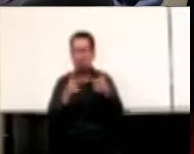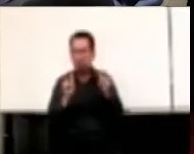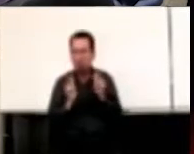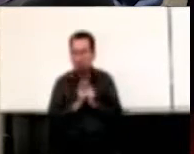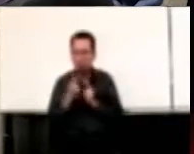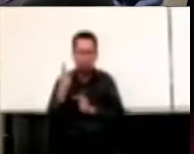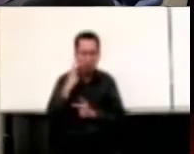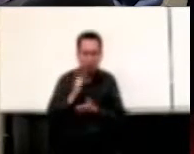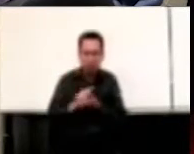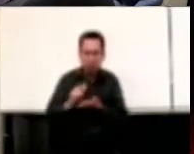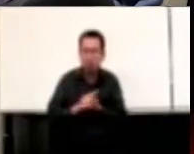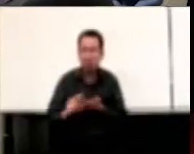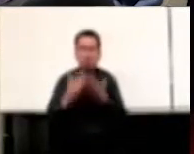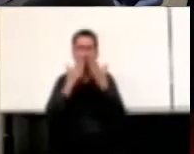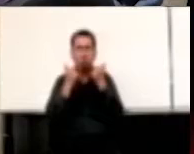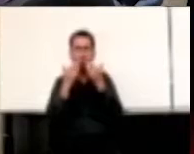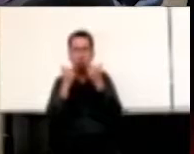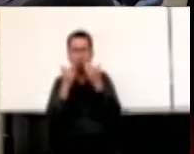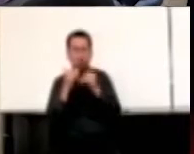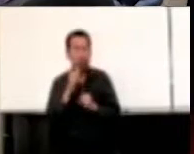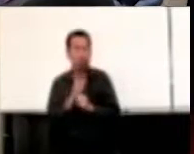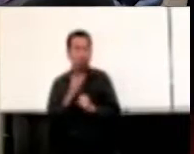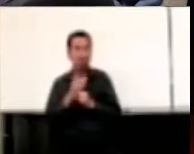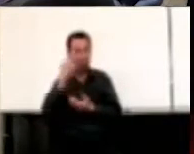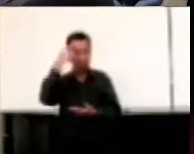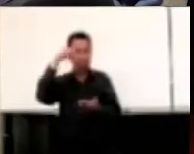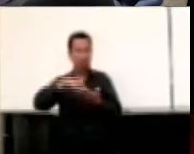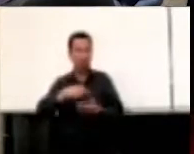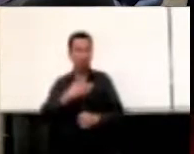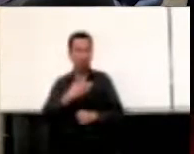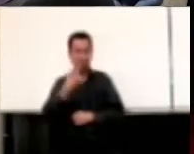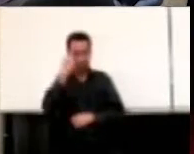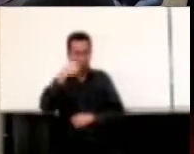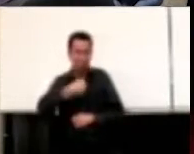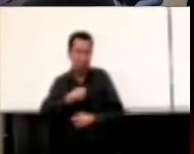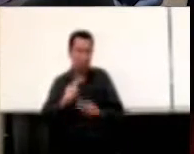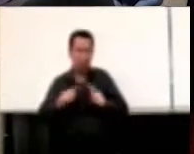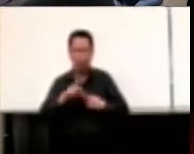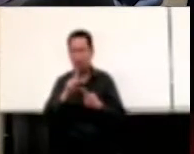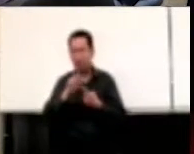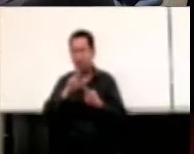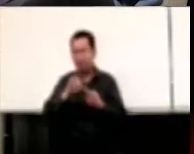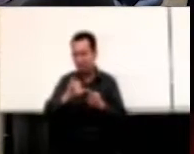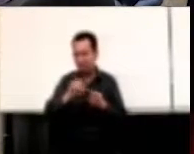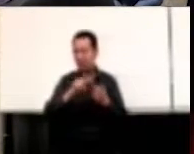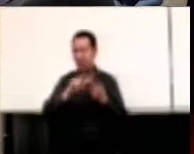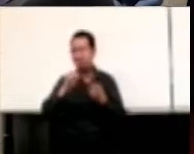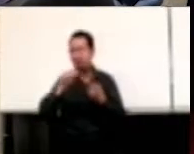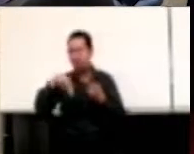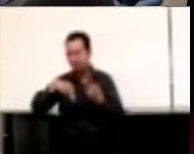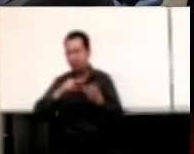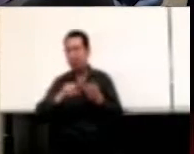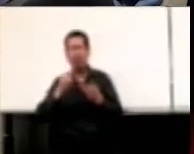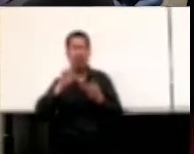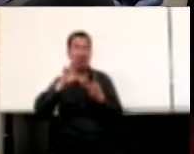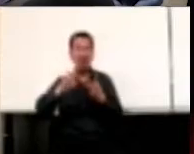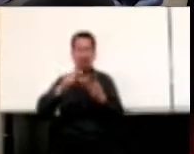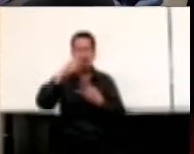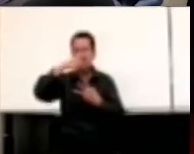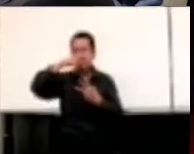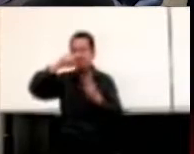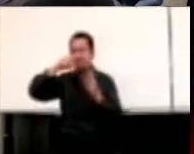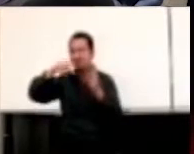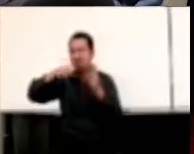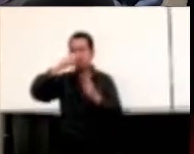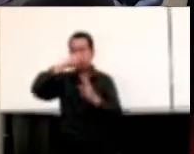para el elector. Es decir, de un momento, creo yo, para los electores mexicanos, PRI, PAN y PRD, prácticamente significaban un